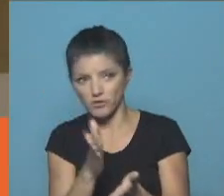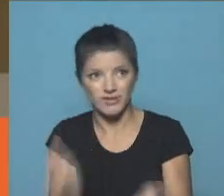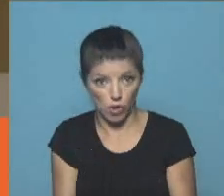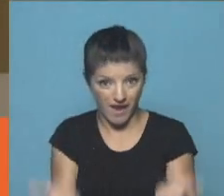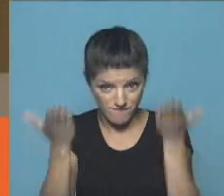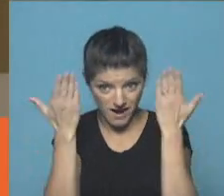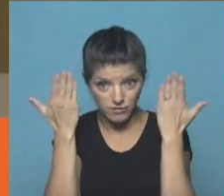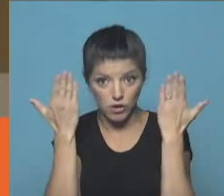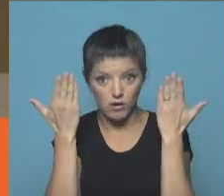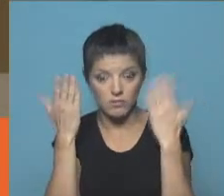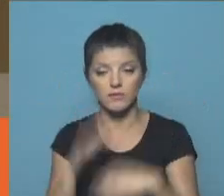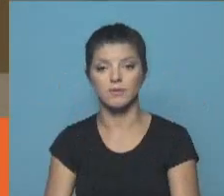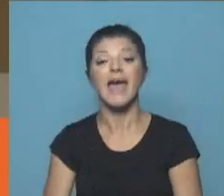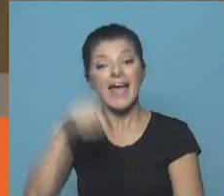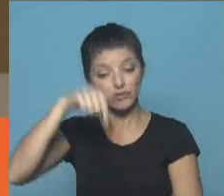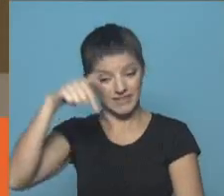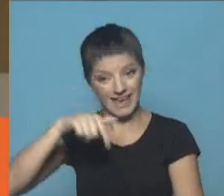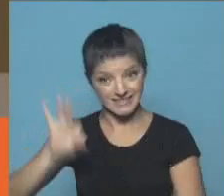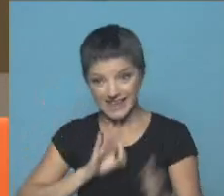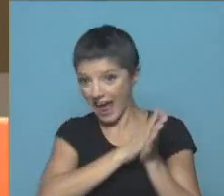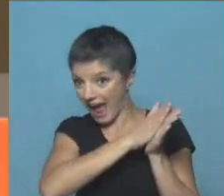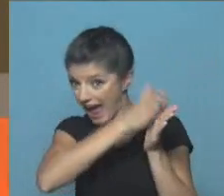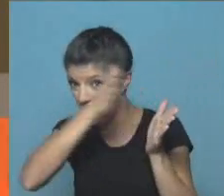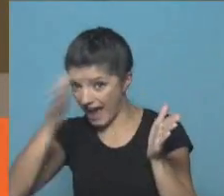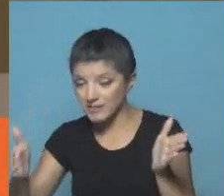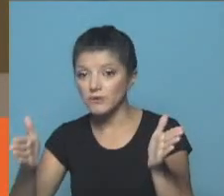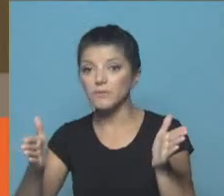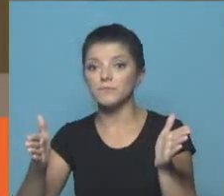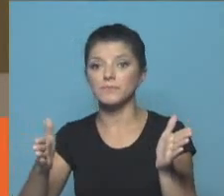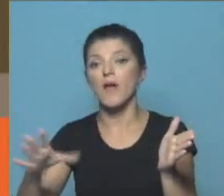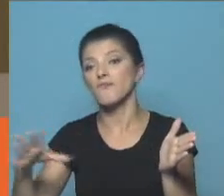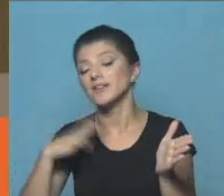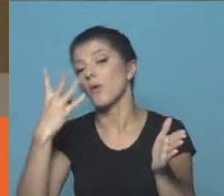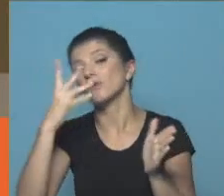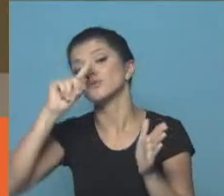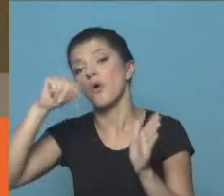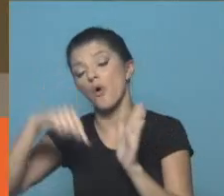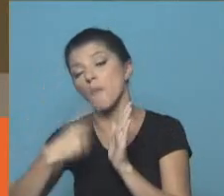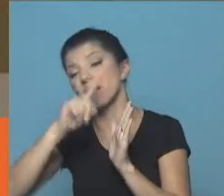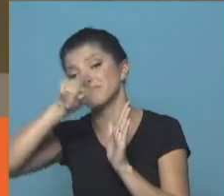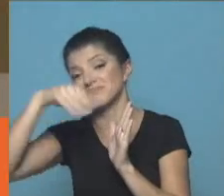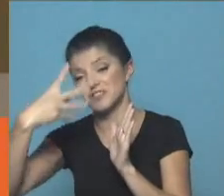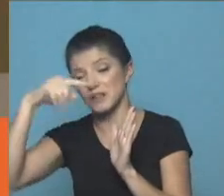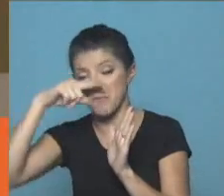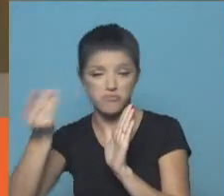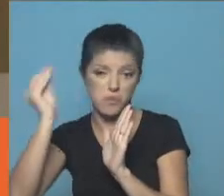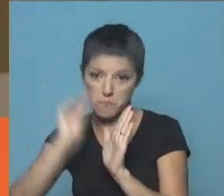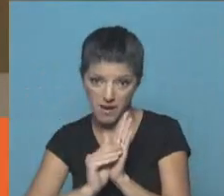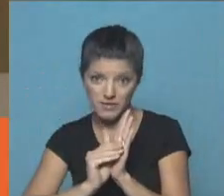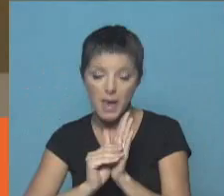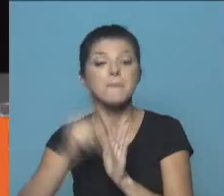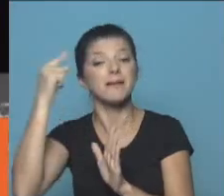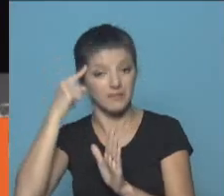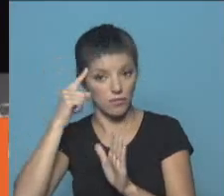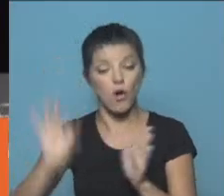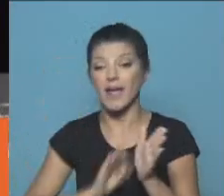inflación. Con lo cual, para ubicar la inflación dentro del rango de la meta, nos quedan 4,7 puntos de baja interanual